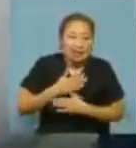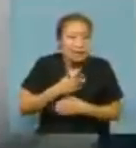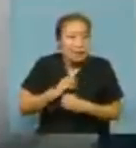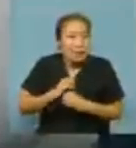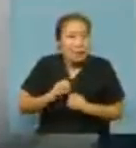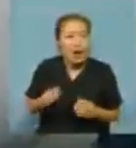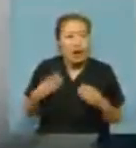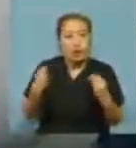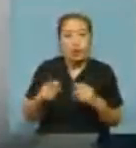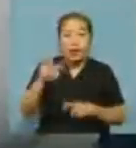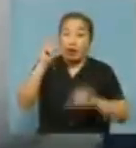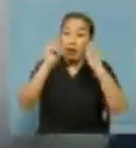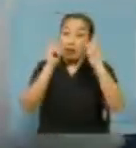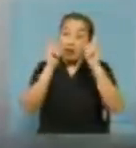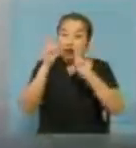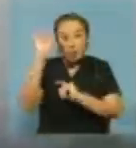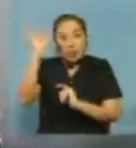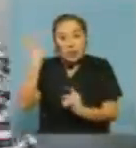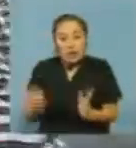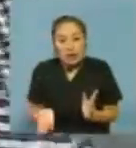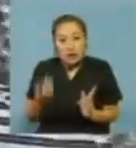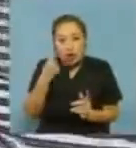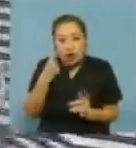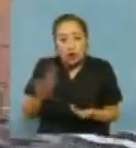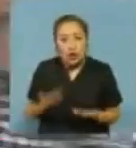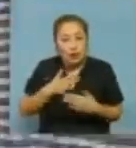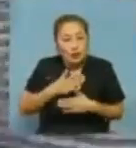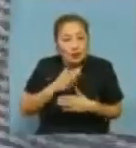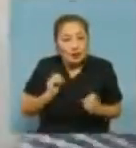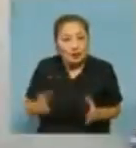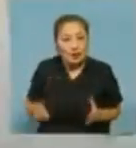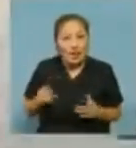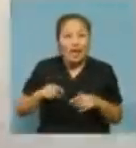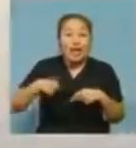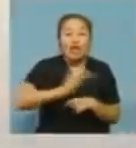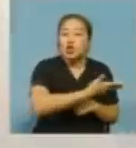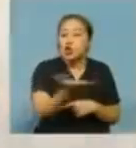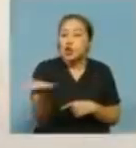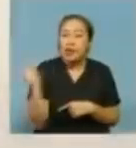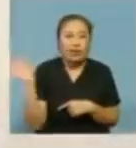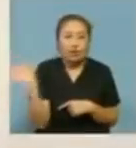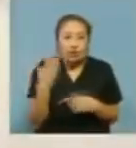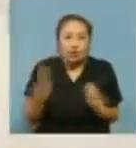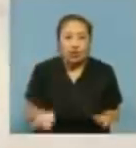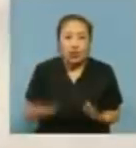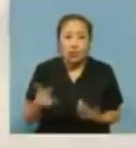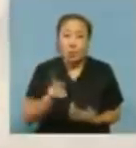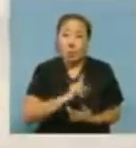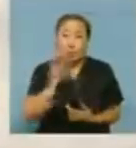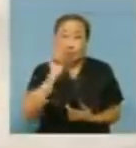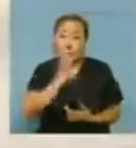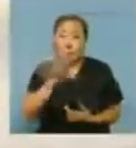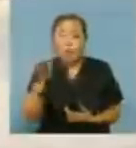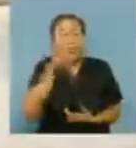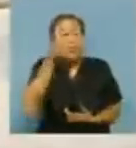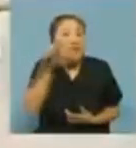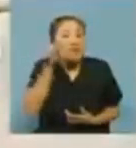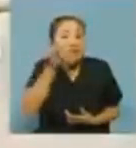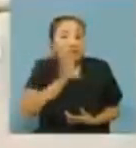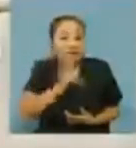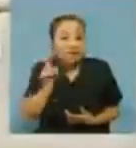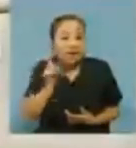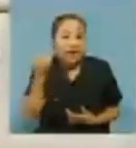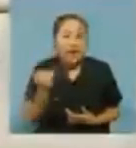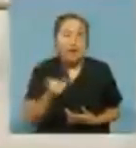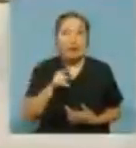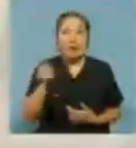a la comunidad educativa de la escuela normal, sino también a la sociedad en su conjunto. Nosotros vamos a tener un testimonio